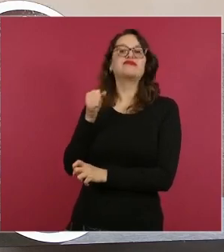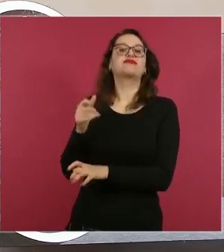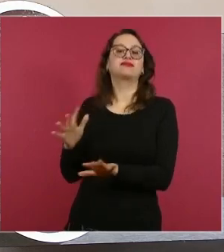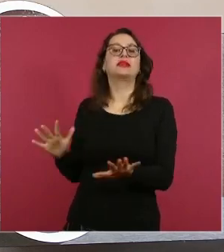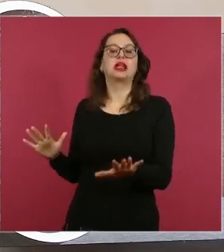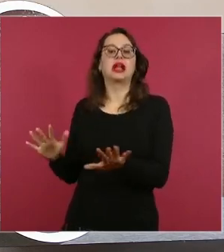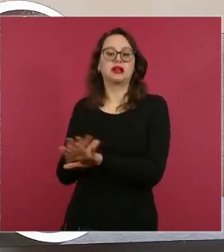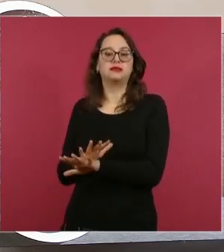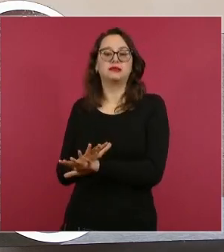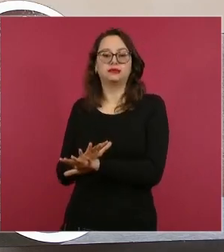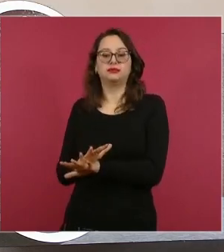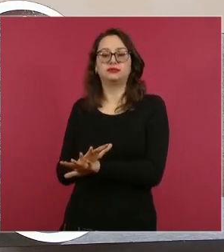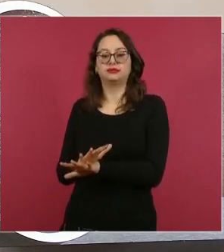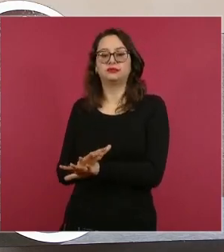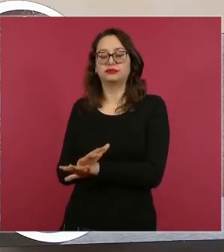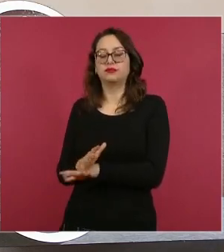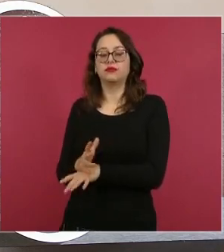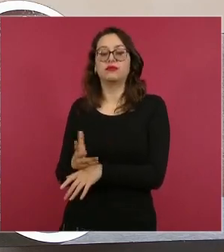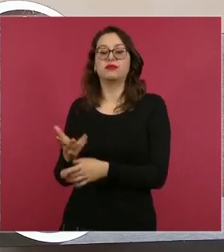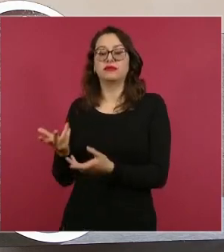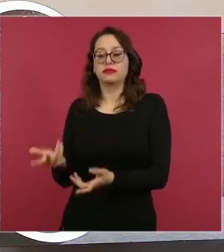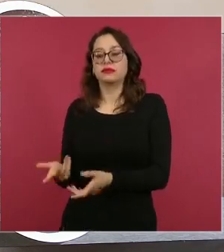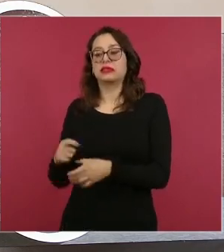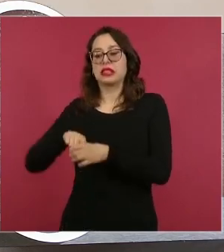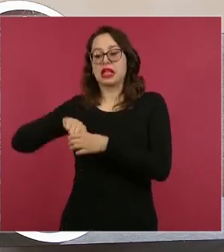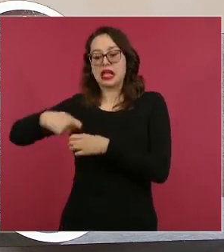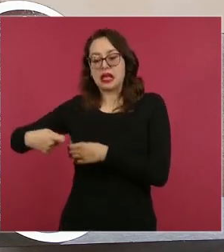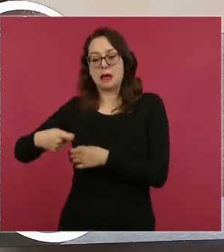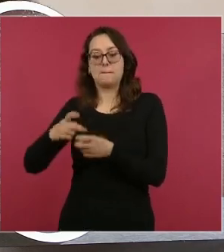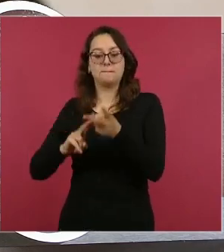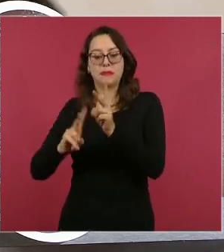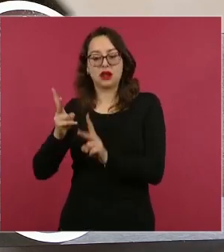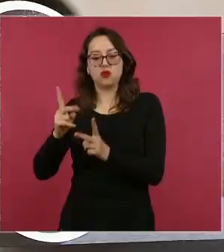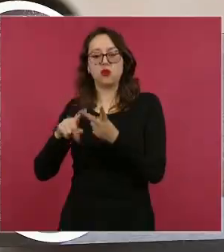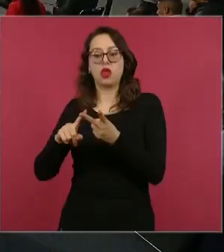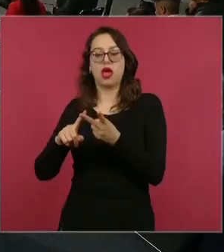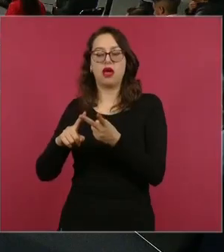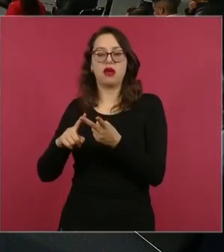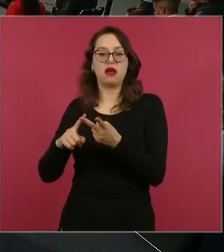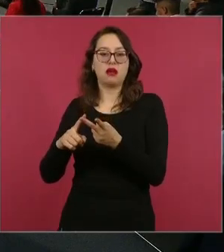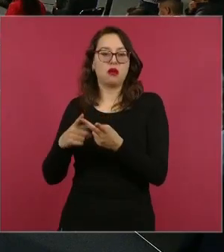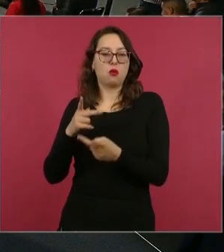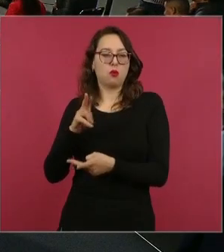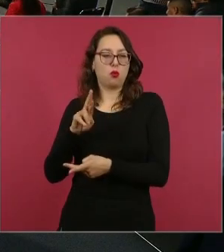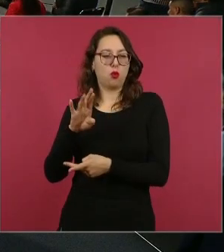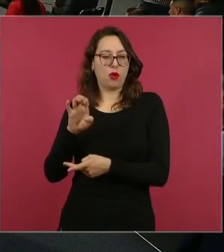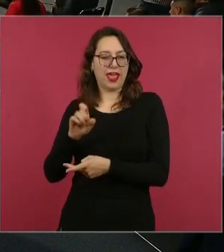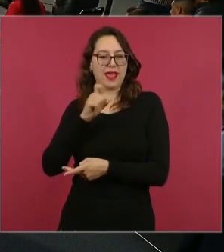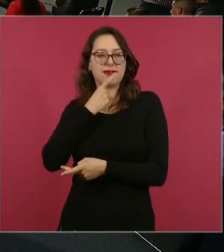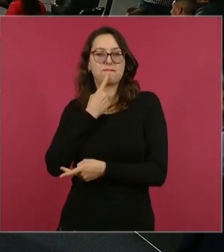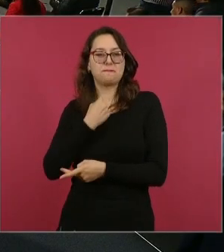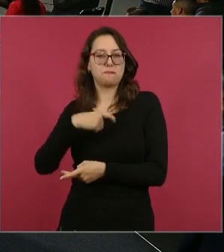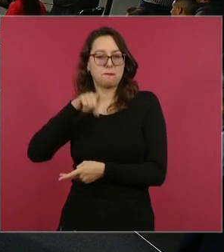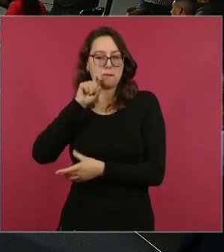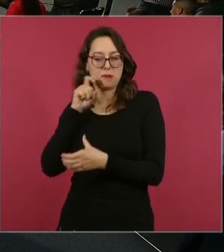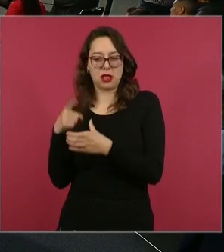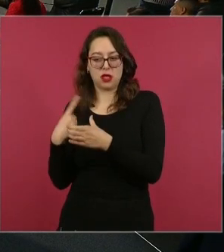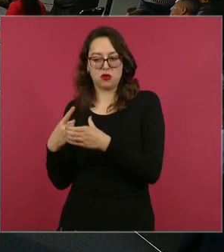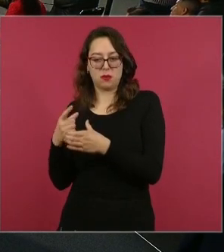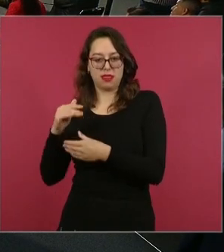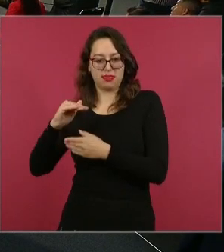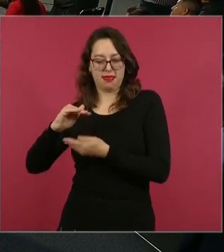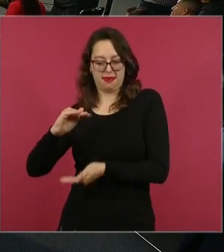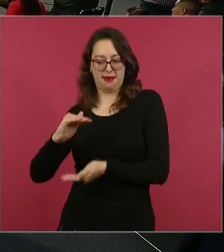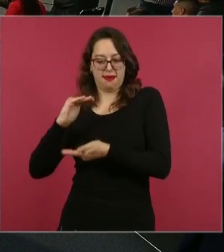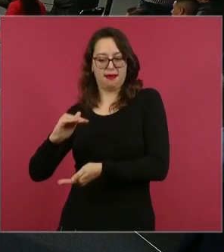sustituirlo por por hay latas de verduras hay puré de jitomate hay otras cosas que los vamos a ir sustituyendo